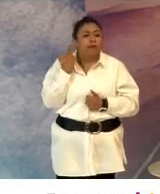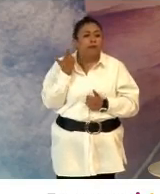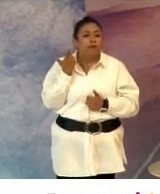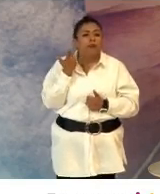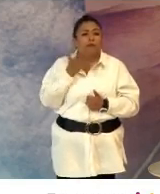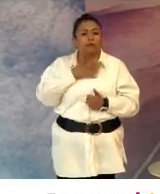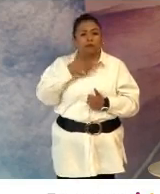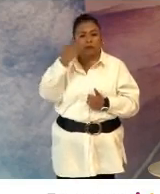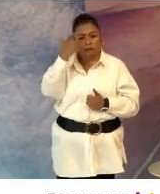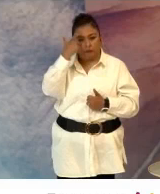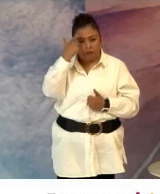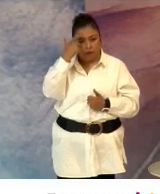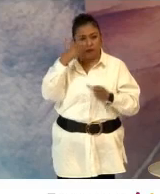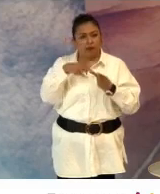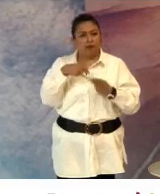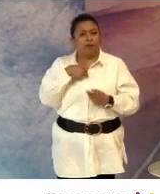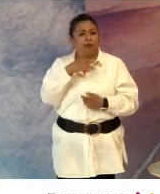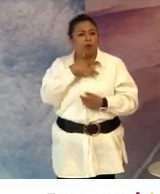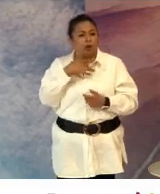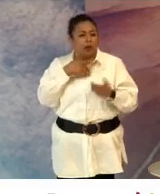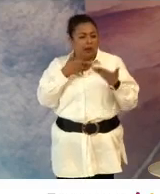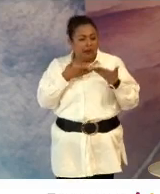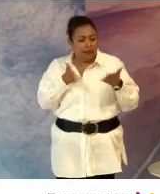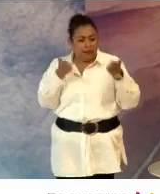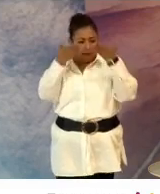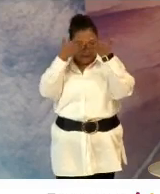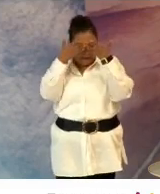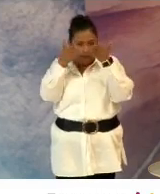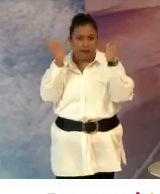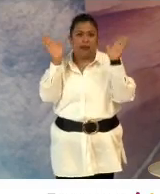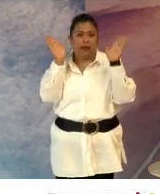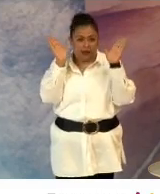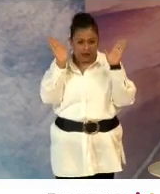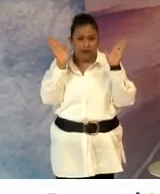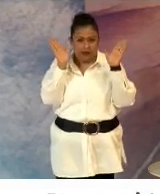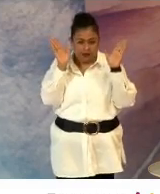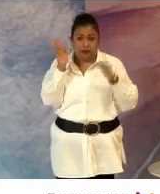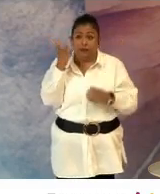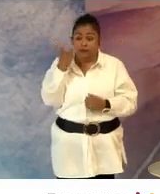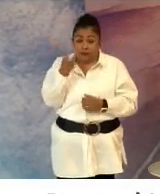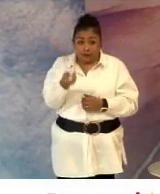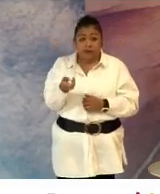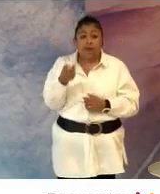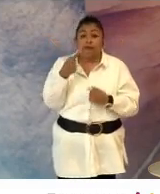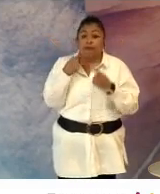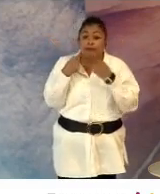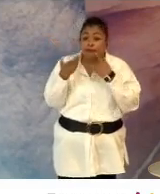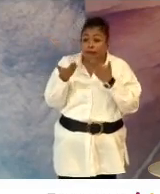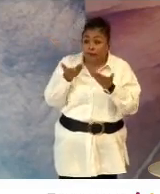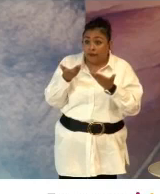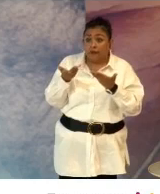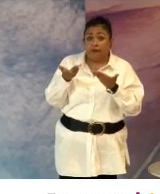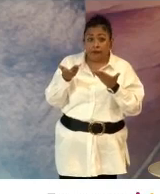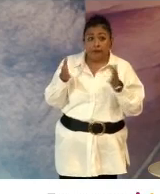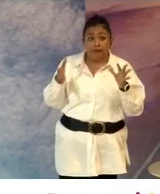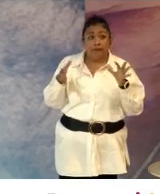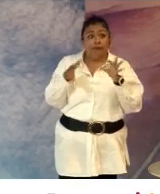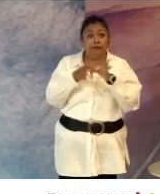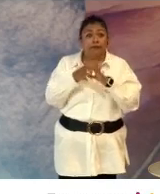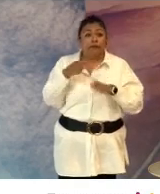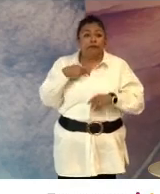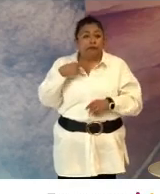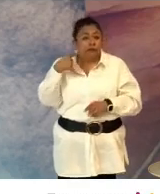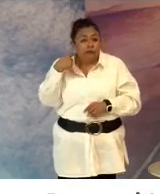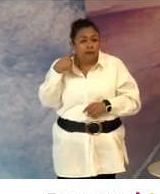esencialmente con nuestra mente y corazón abiertos. Se relaciona con el diálogo porque